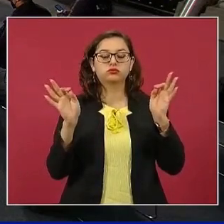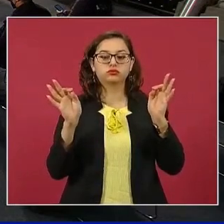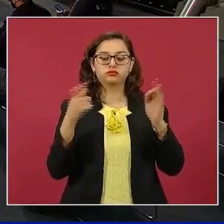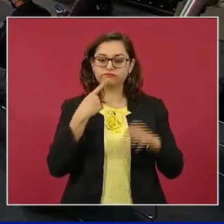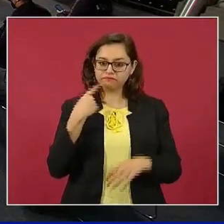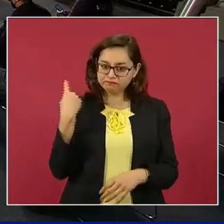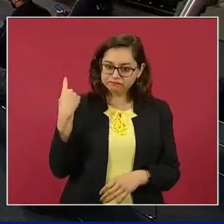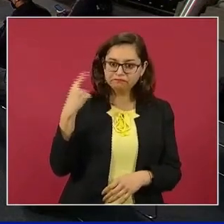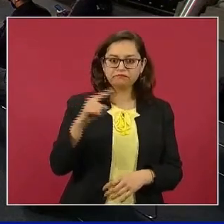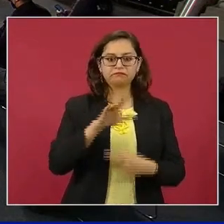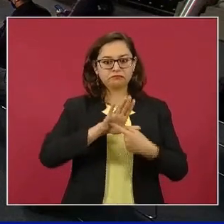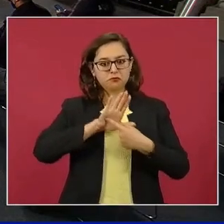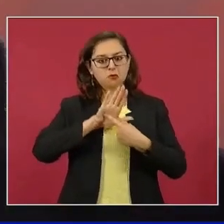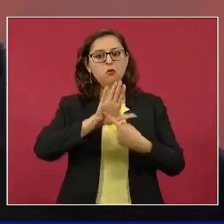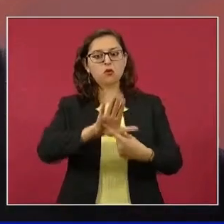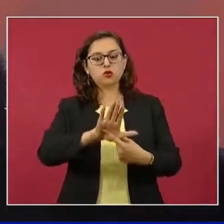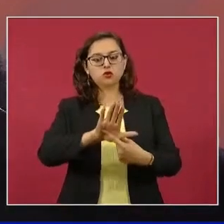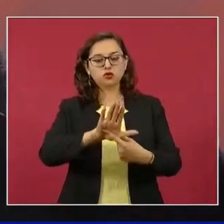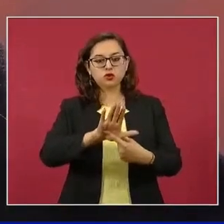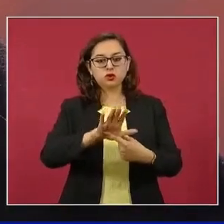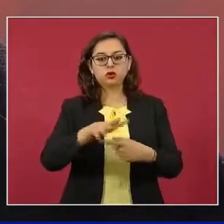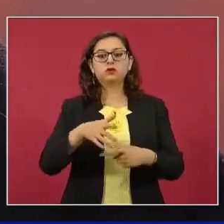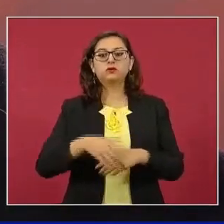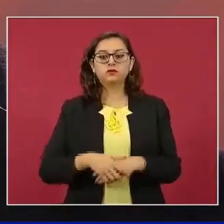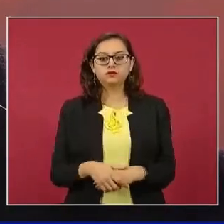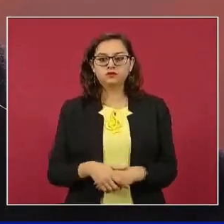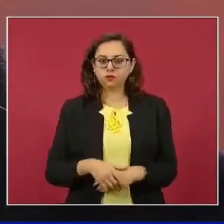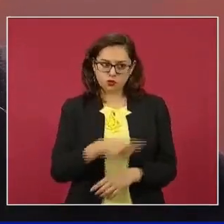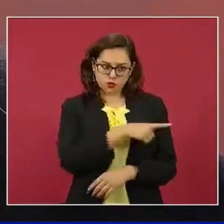libertades, y me gustaría,